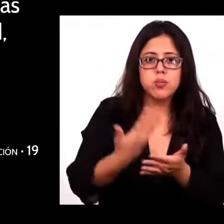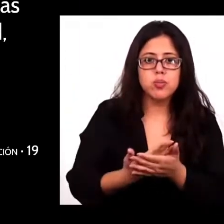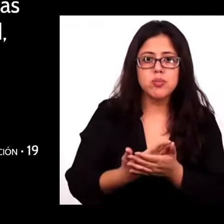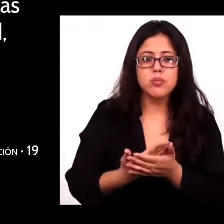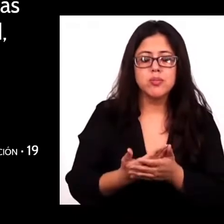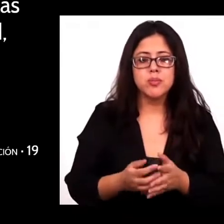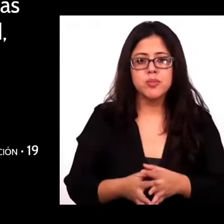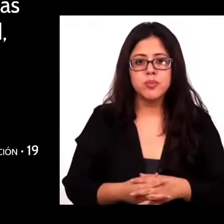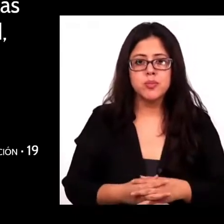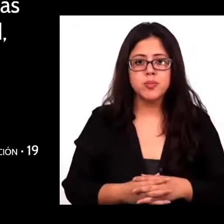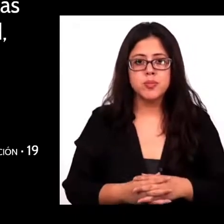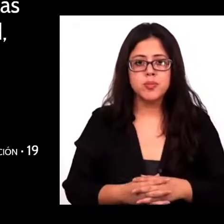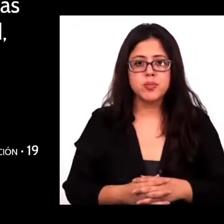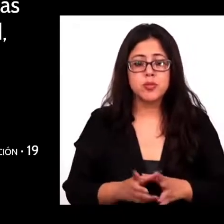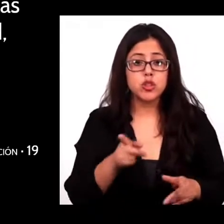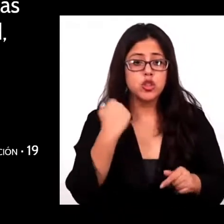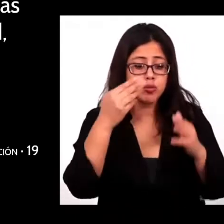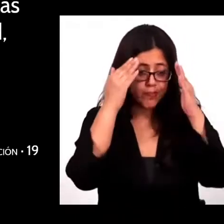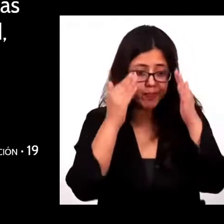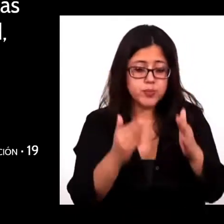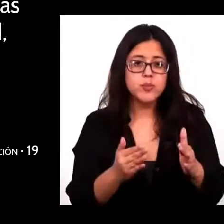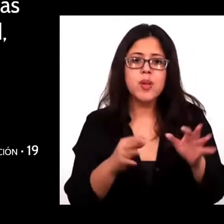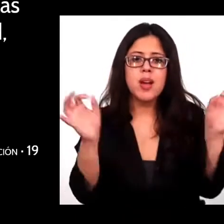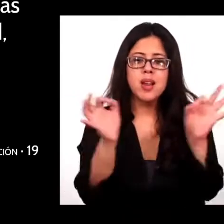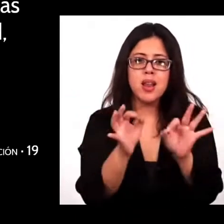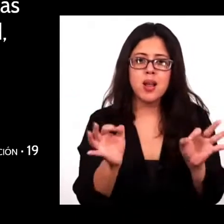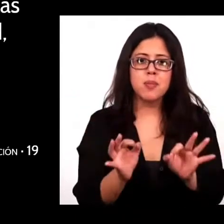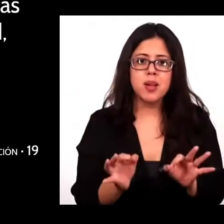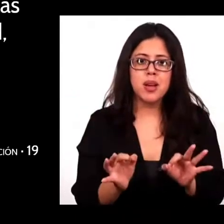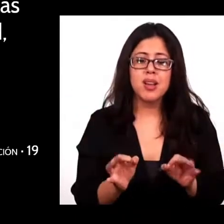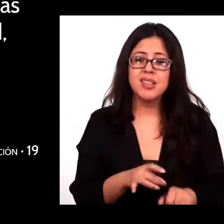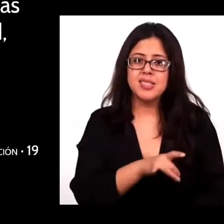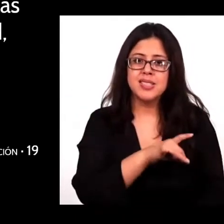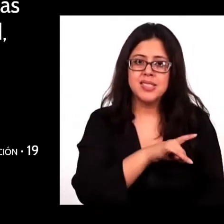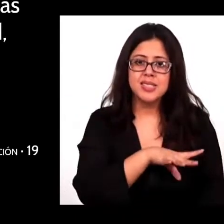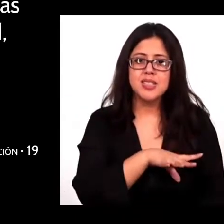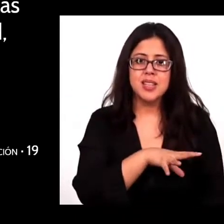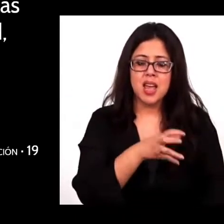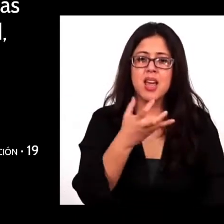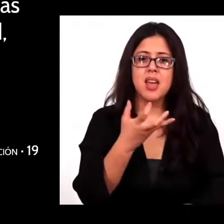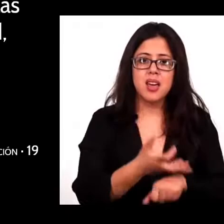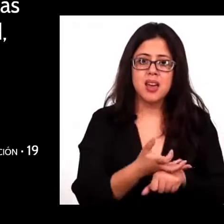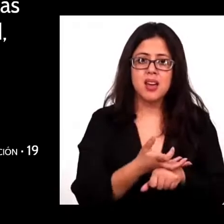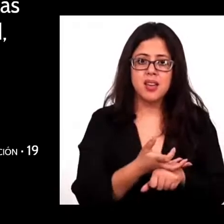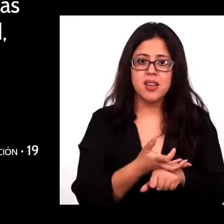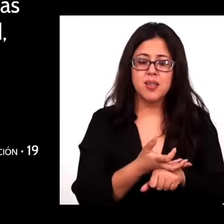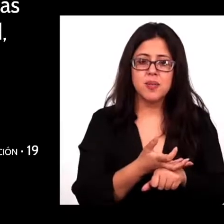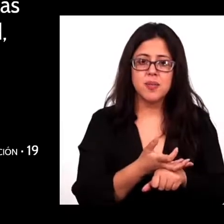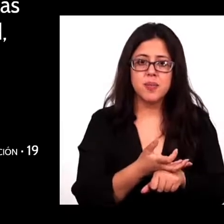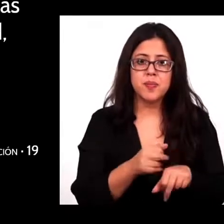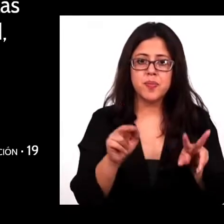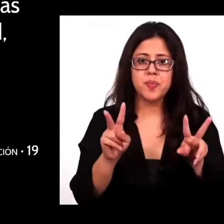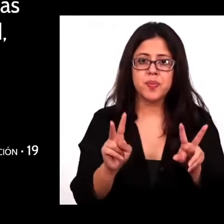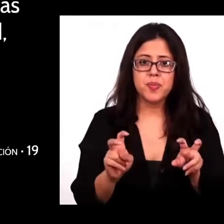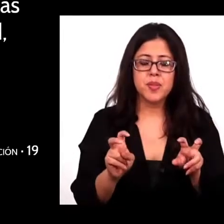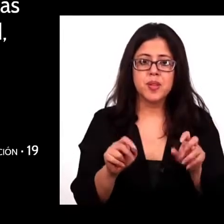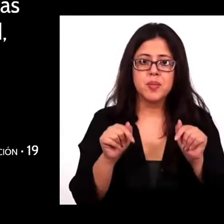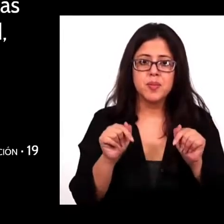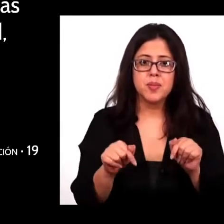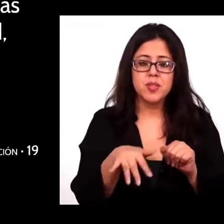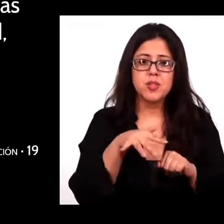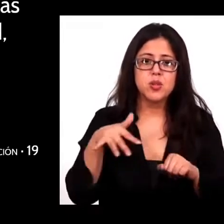hechos. Somos enfáticos en señalar que en Chile han existido, en relación con estos